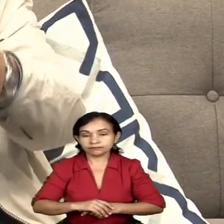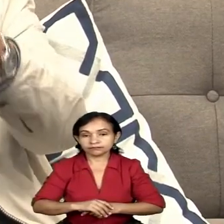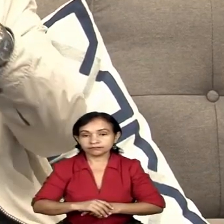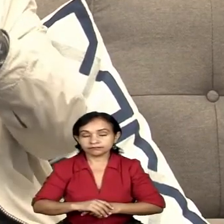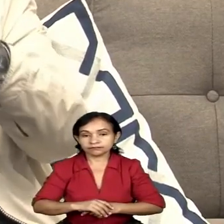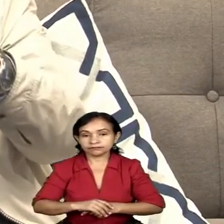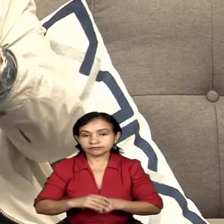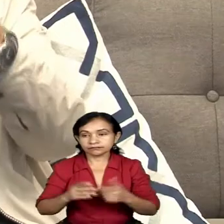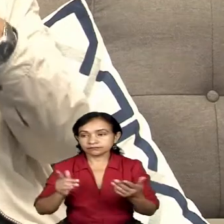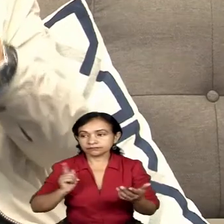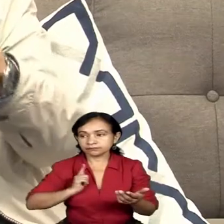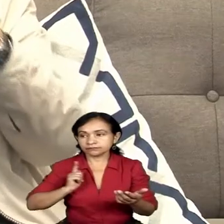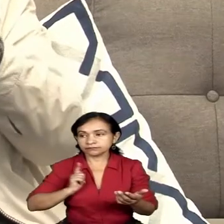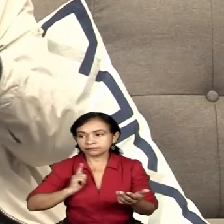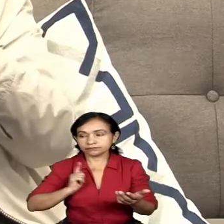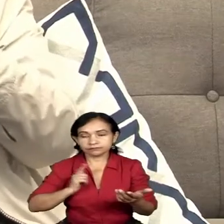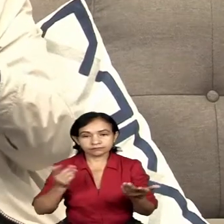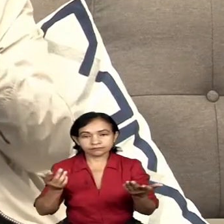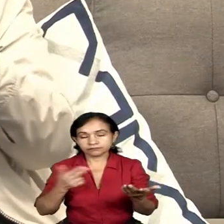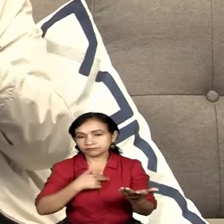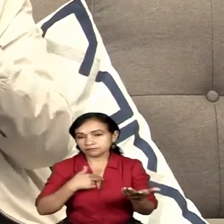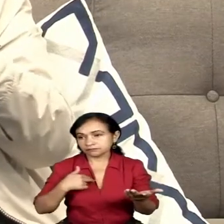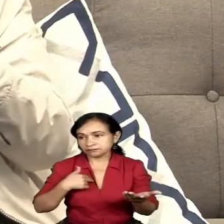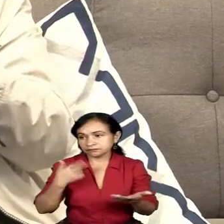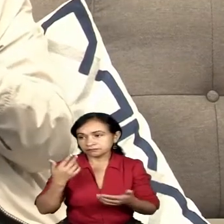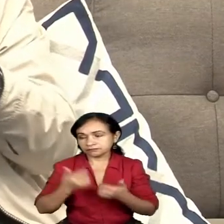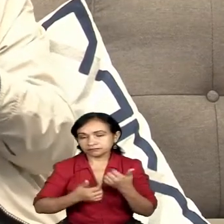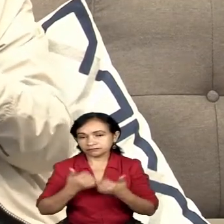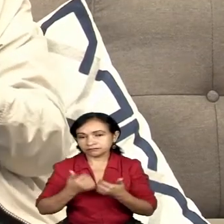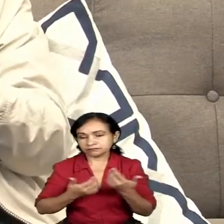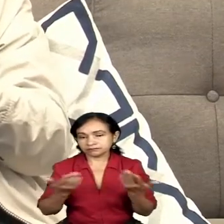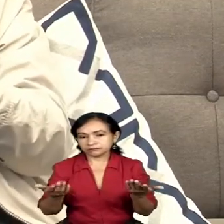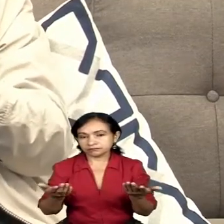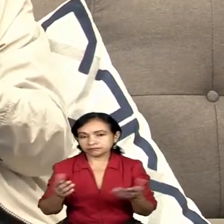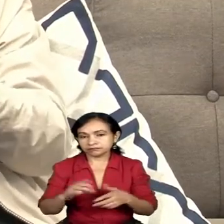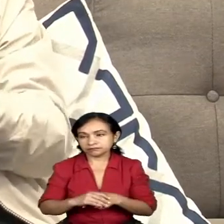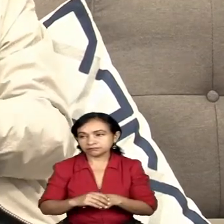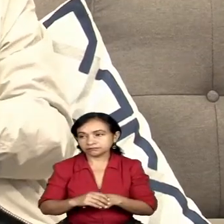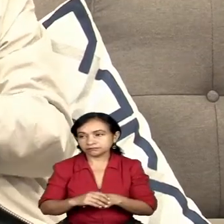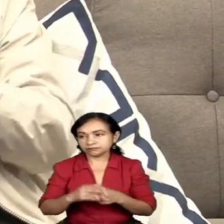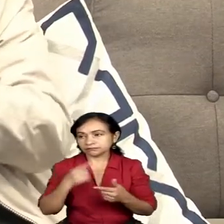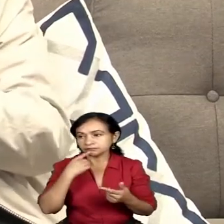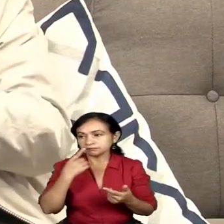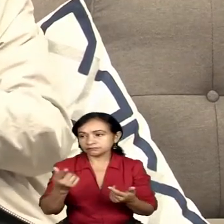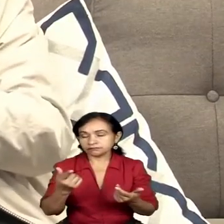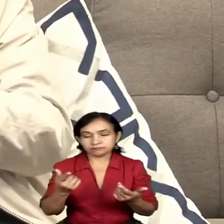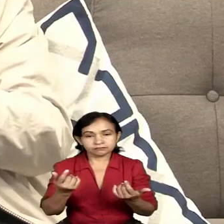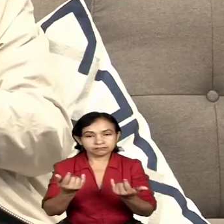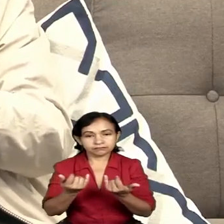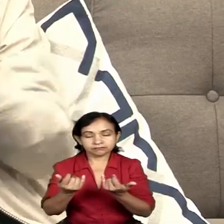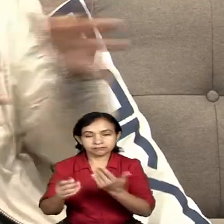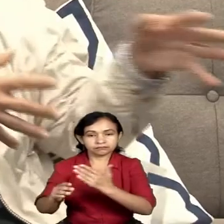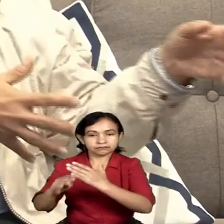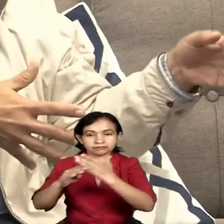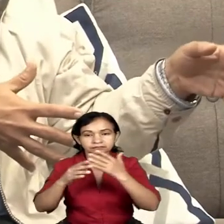o tiene una mente totalmente trasquilada. Pero al final dice, contra los filibusteros españoles.